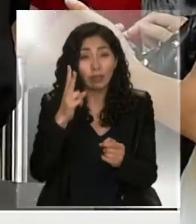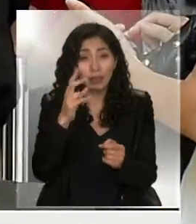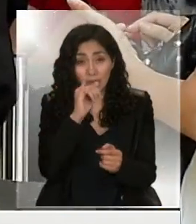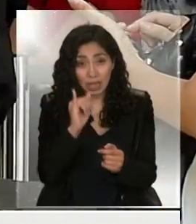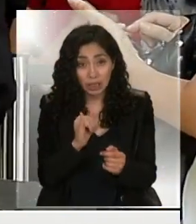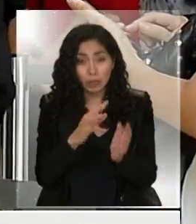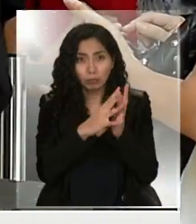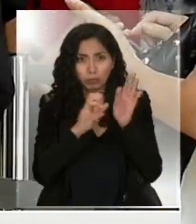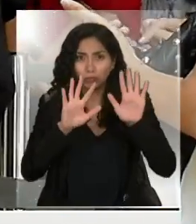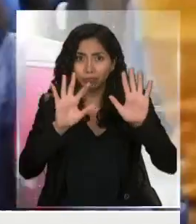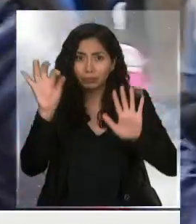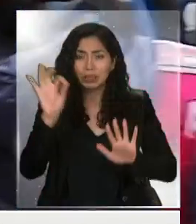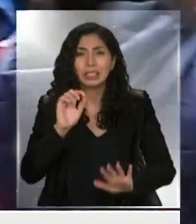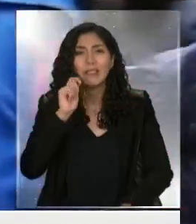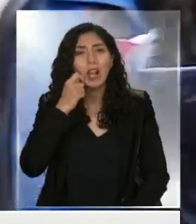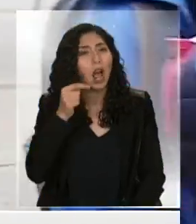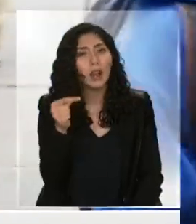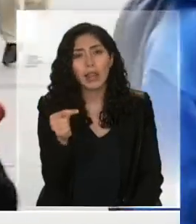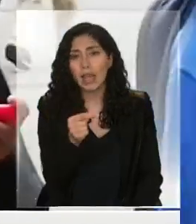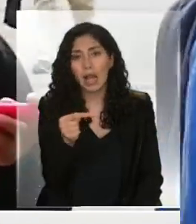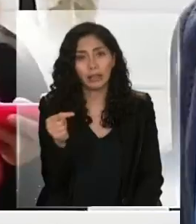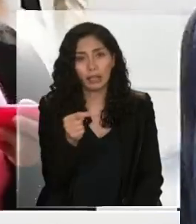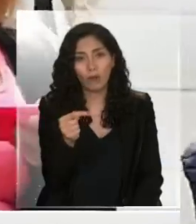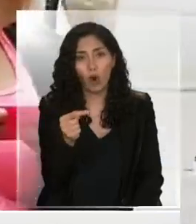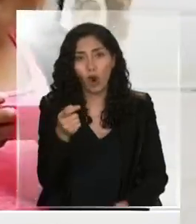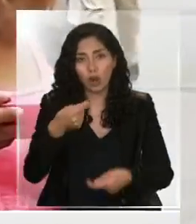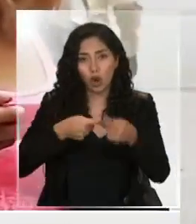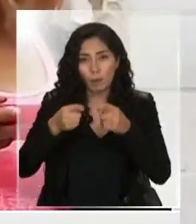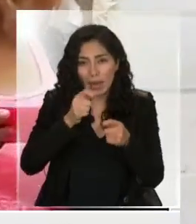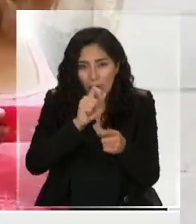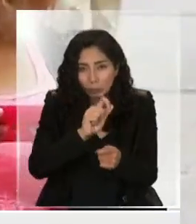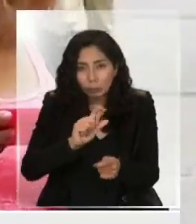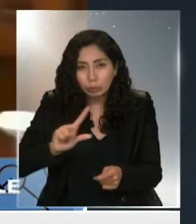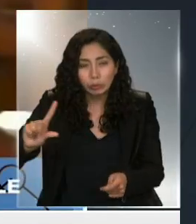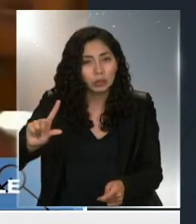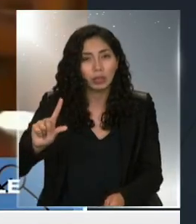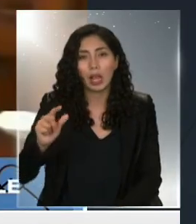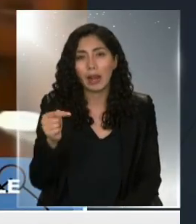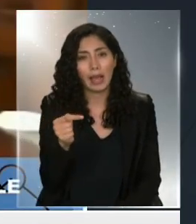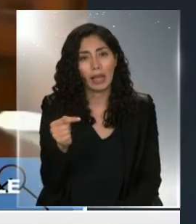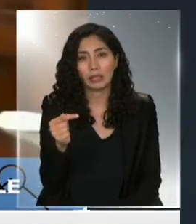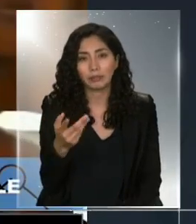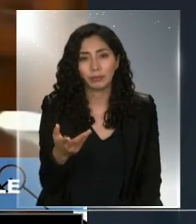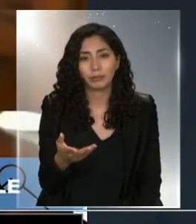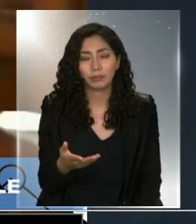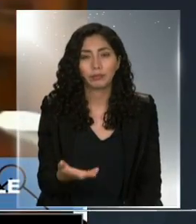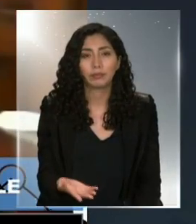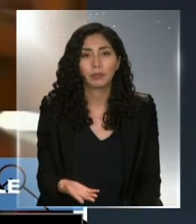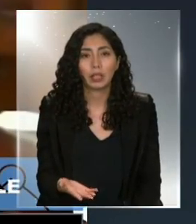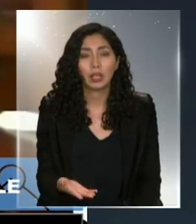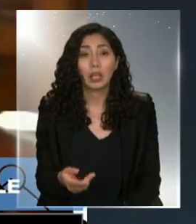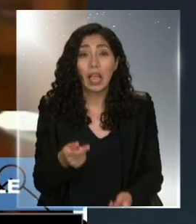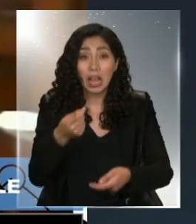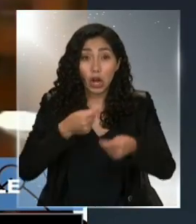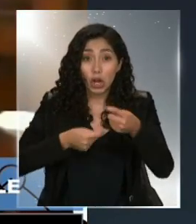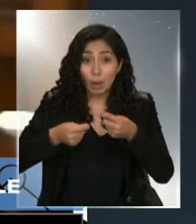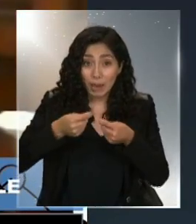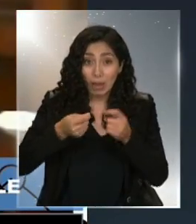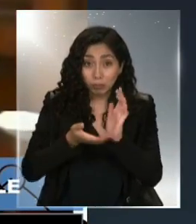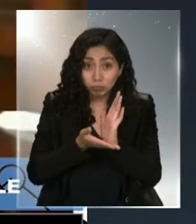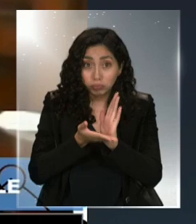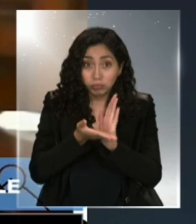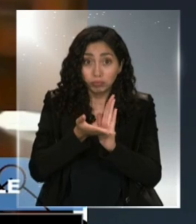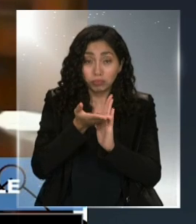efecto negativo en el crecimiento de la economía. Una economía para crecer y no depender exclusivamente